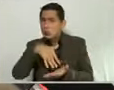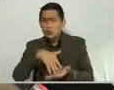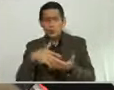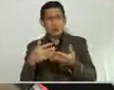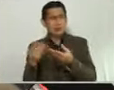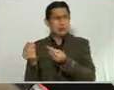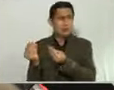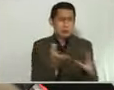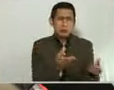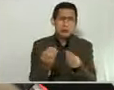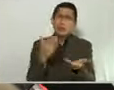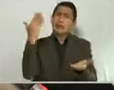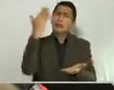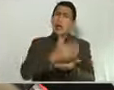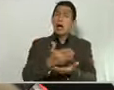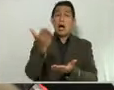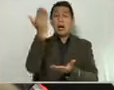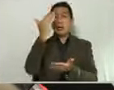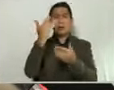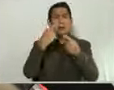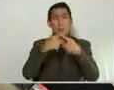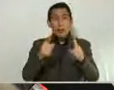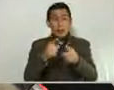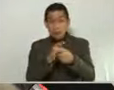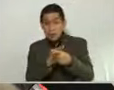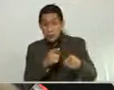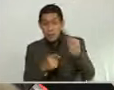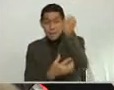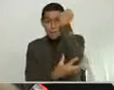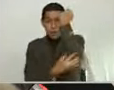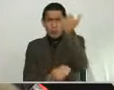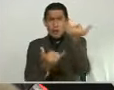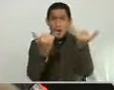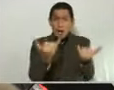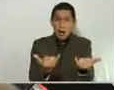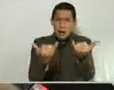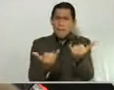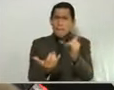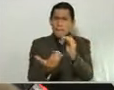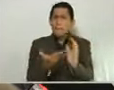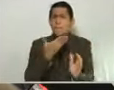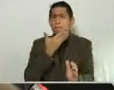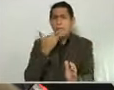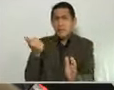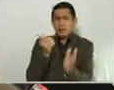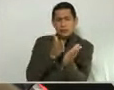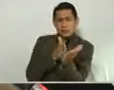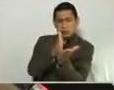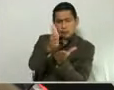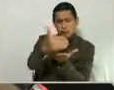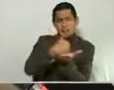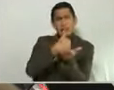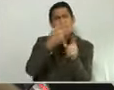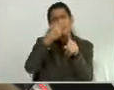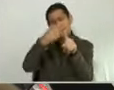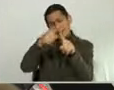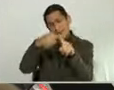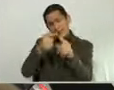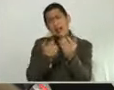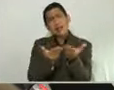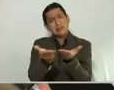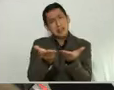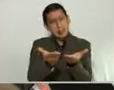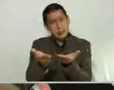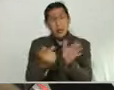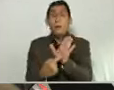que ser atendidas. Por eso nosotros tenemos no solamente un gran programa que combate la desnutrición, alimentamos